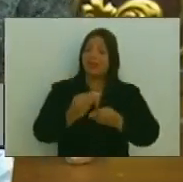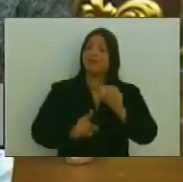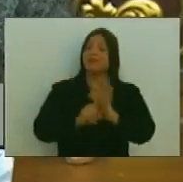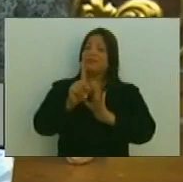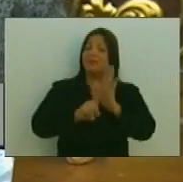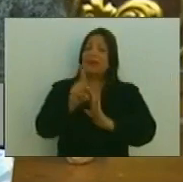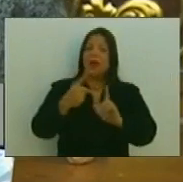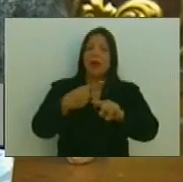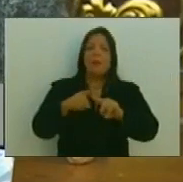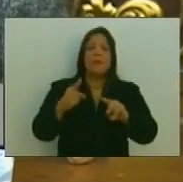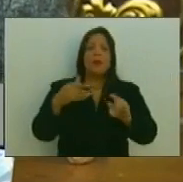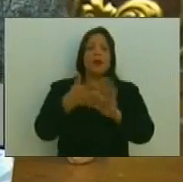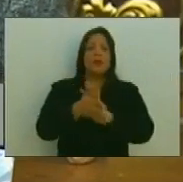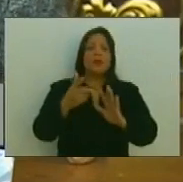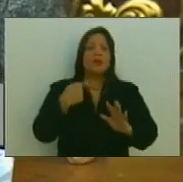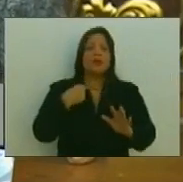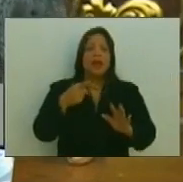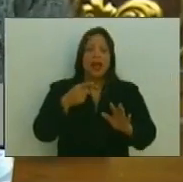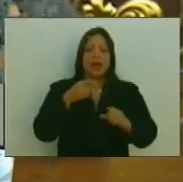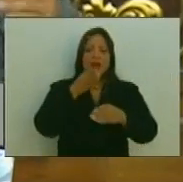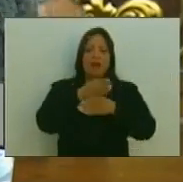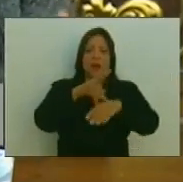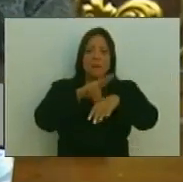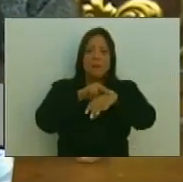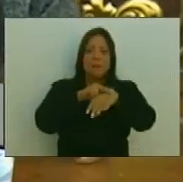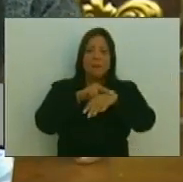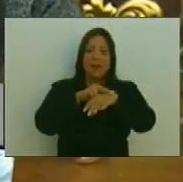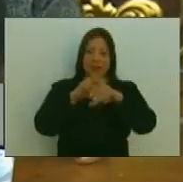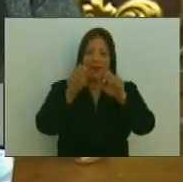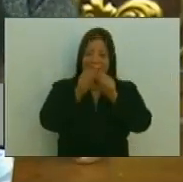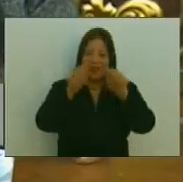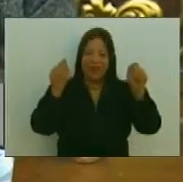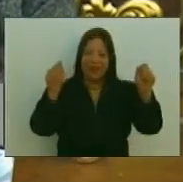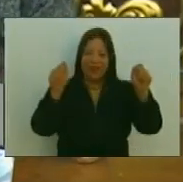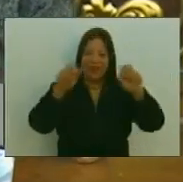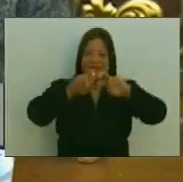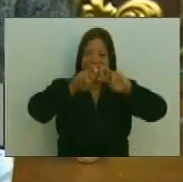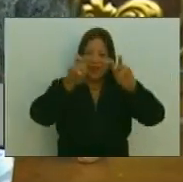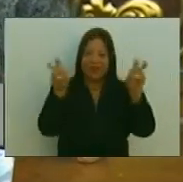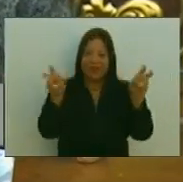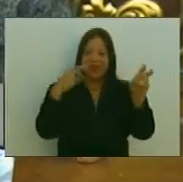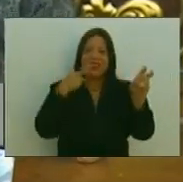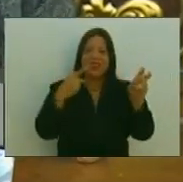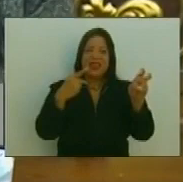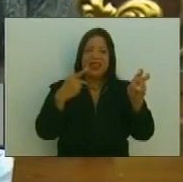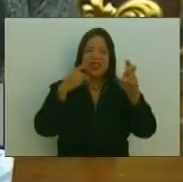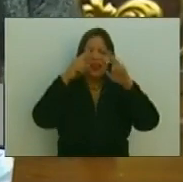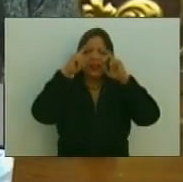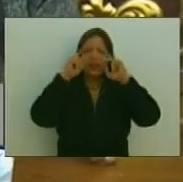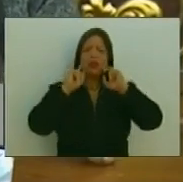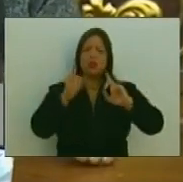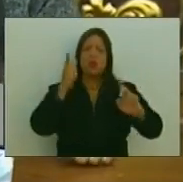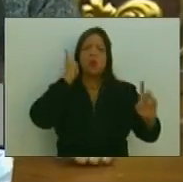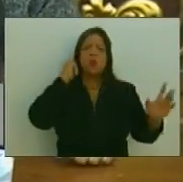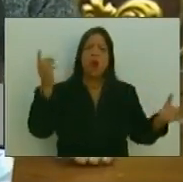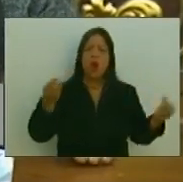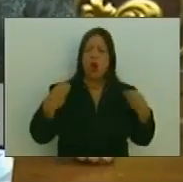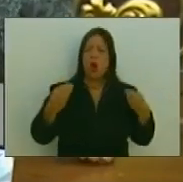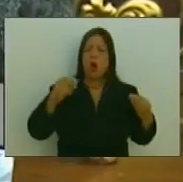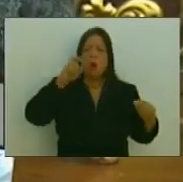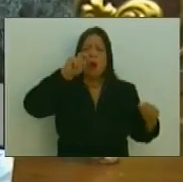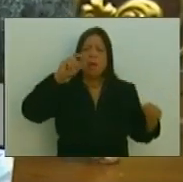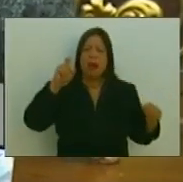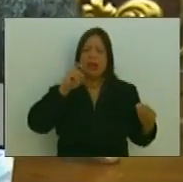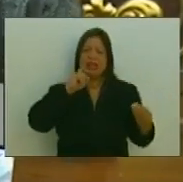pero ¿saben qué me pasó el día de mi primera consulta con el ginecostetra que me recomendaron? Lo primero que me dijo fue: mujer, ¿cómo se te ocurre a ti